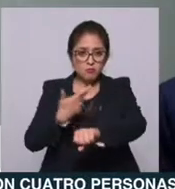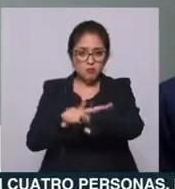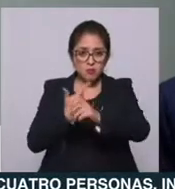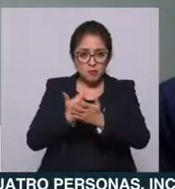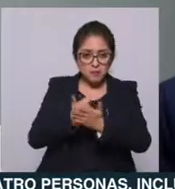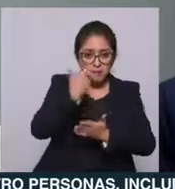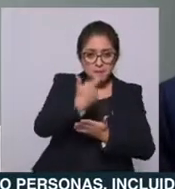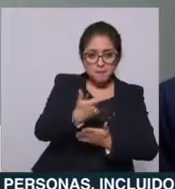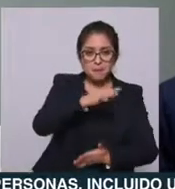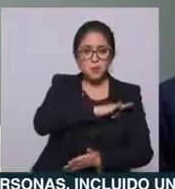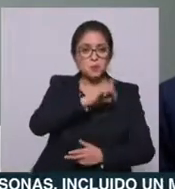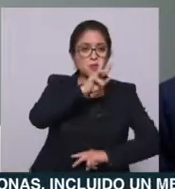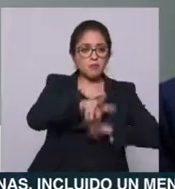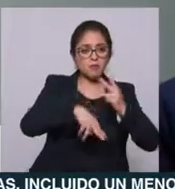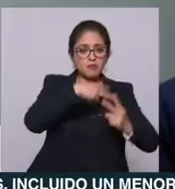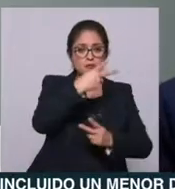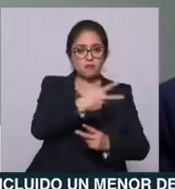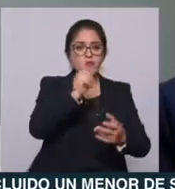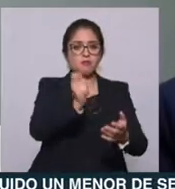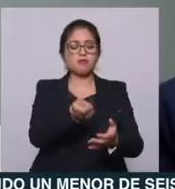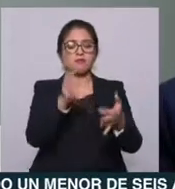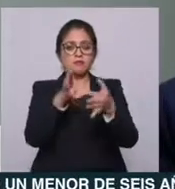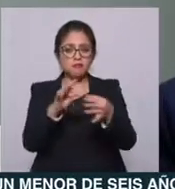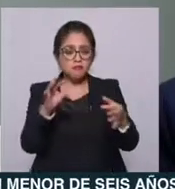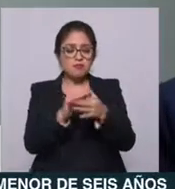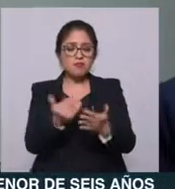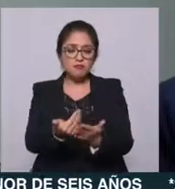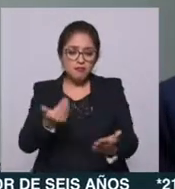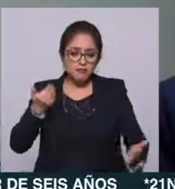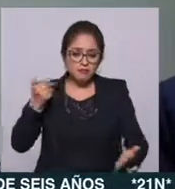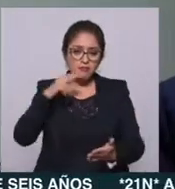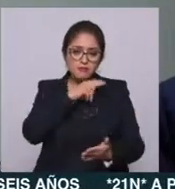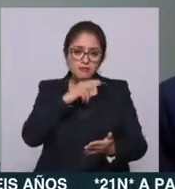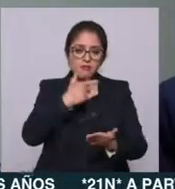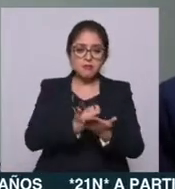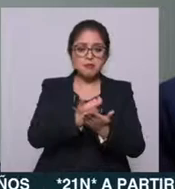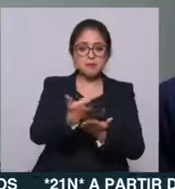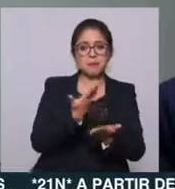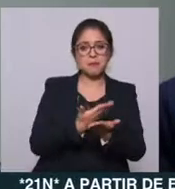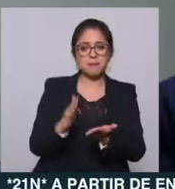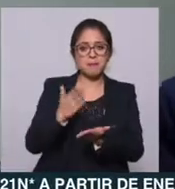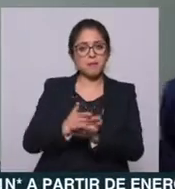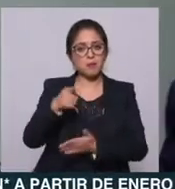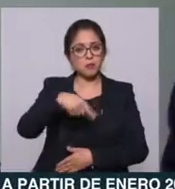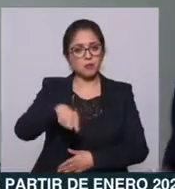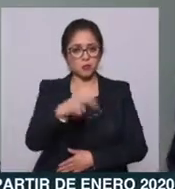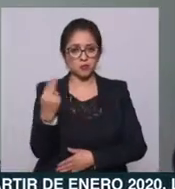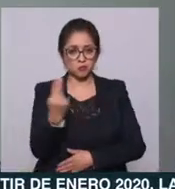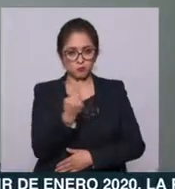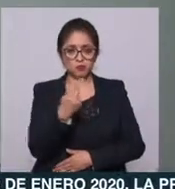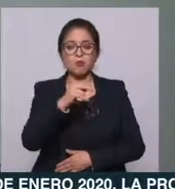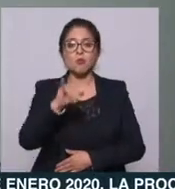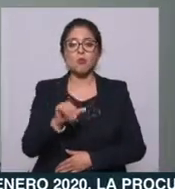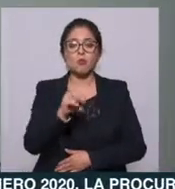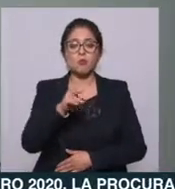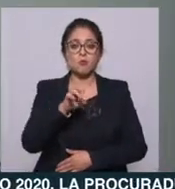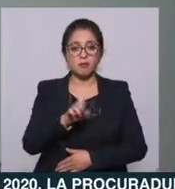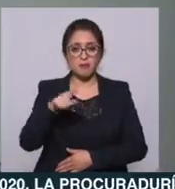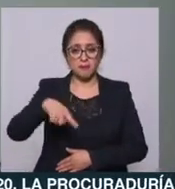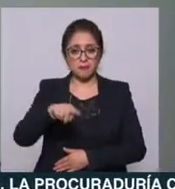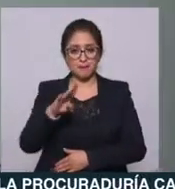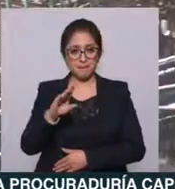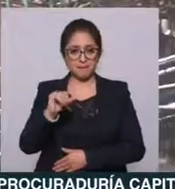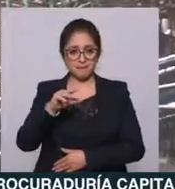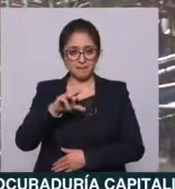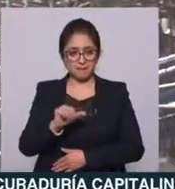esta ventanilla y obtener de manera ágil el crédito que requiera. José de Luna Martínez, titular de la Banca de